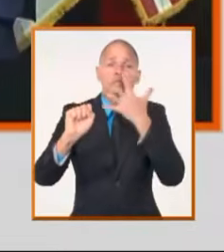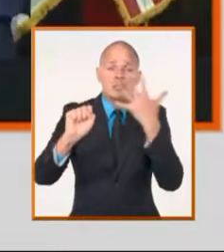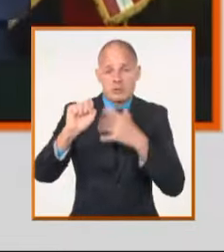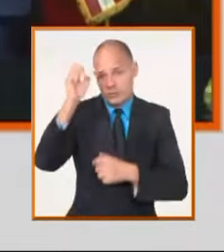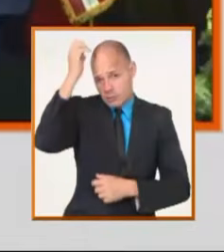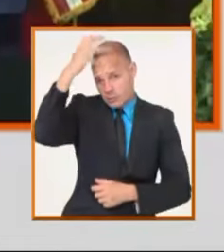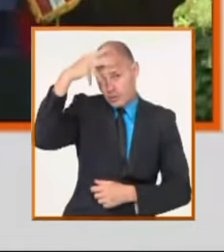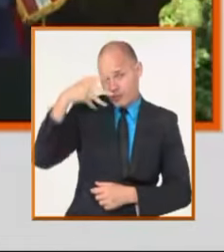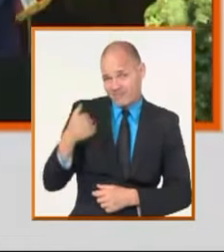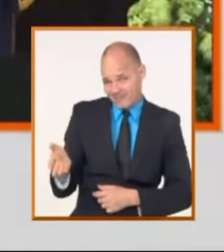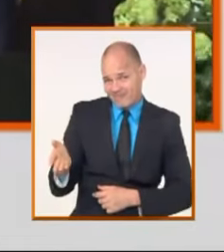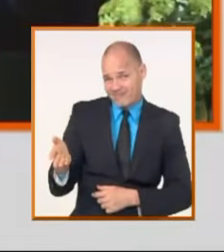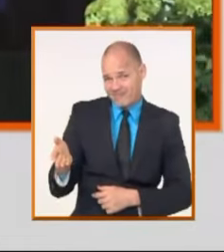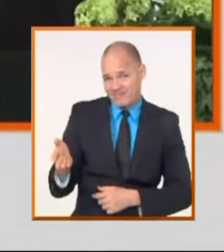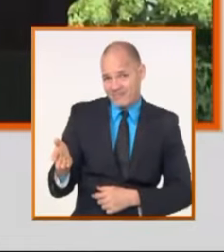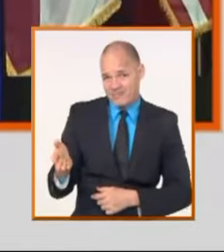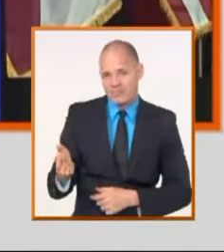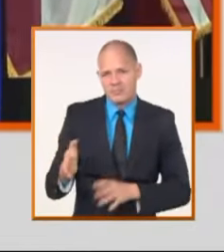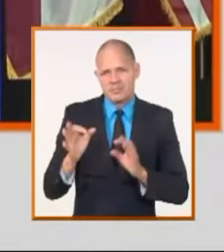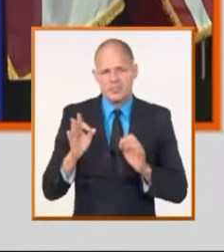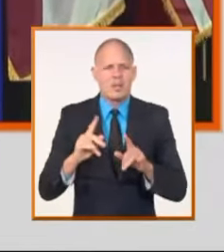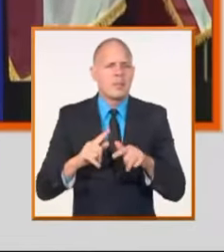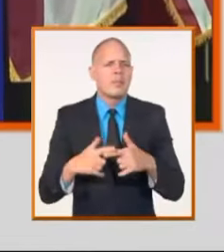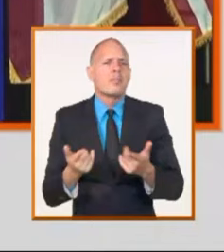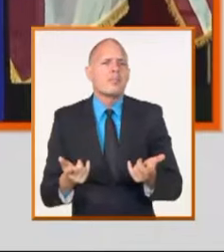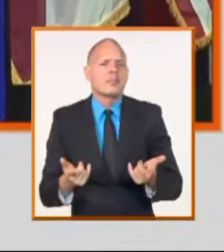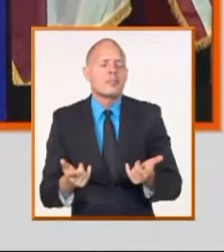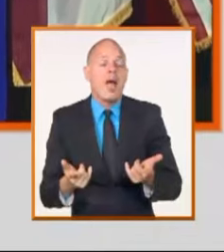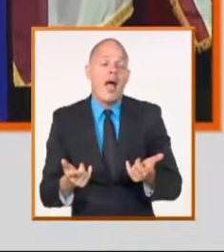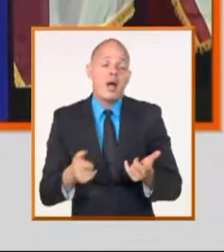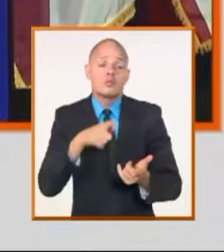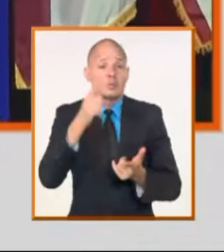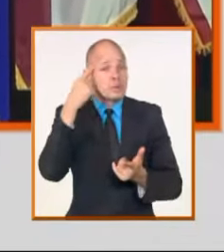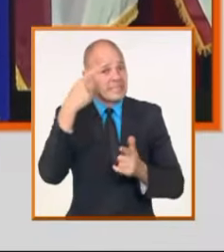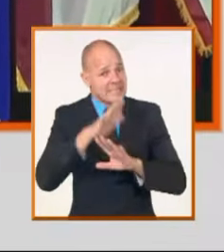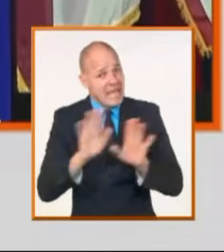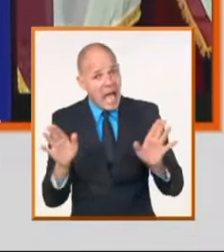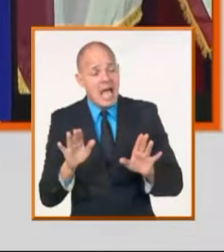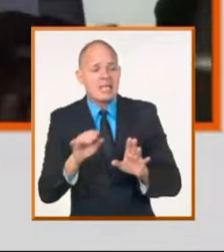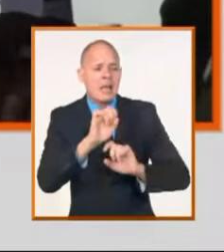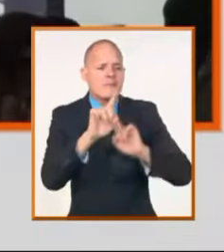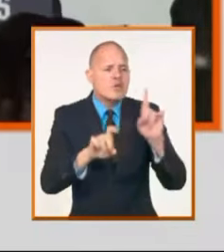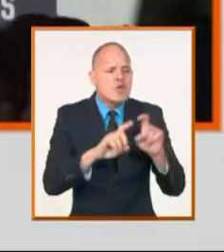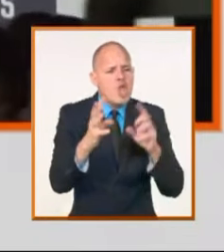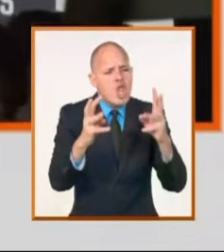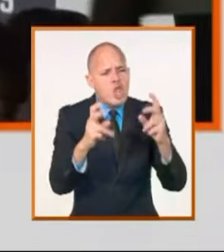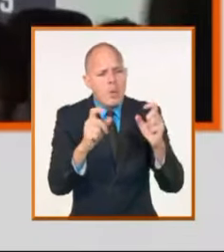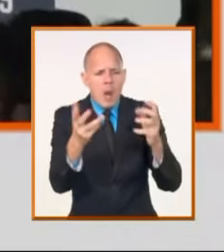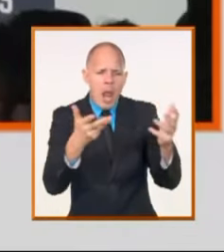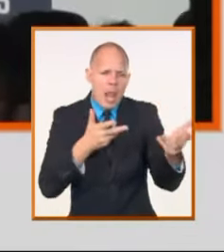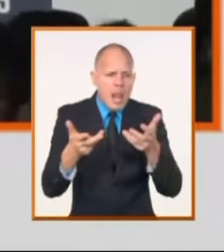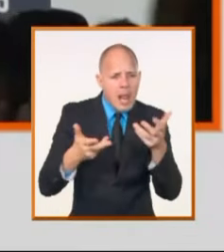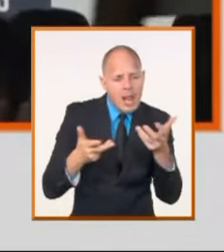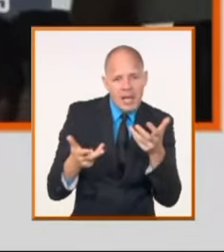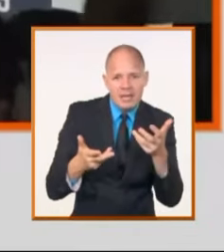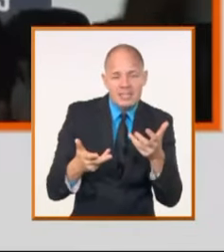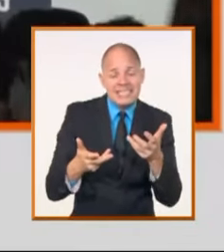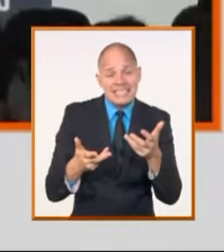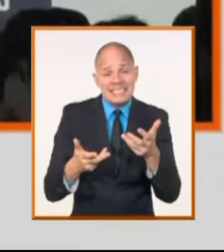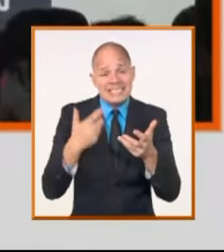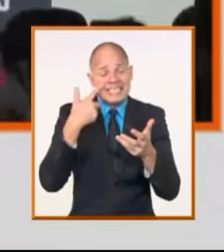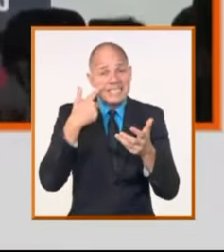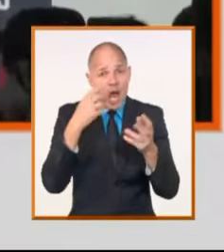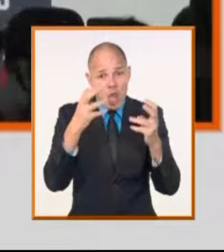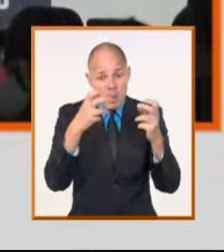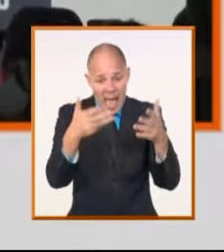que daban esas encuestas. Porque una cosa es el número que te da el sondeo y otra cosa es la interpretación que se haga del número del sondeo. Y el problema estuvo más en eso que en lo